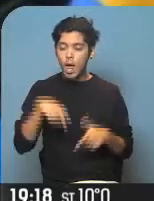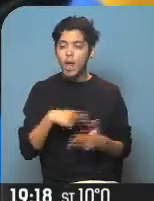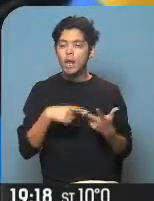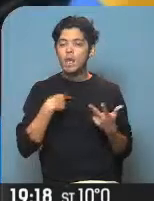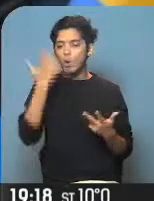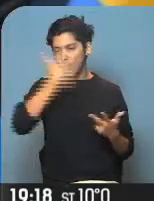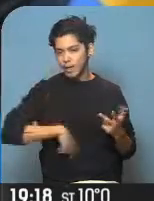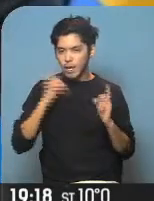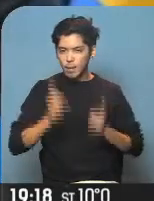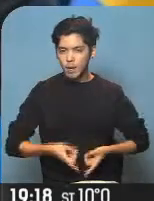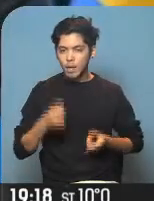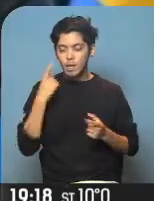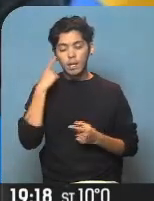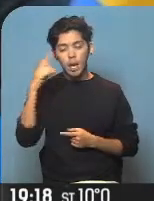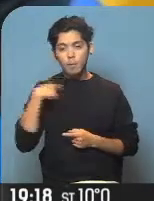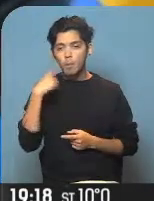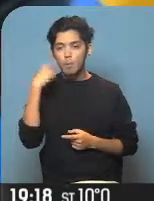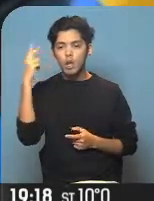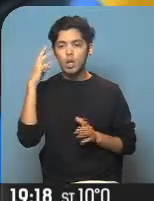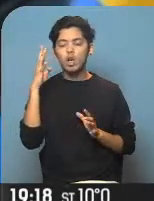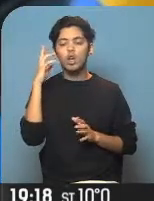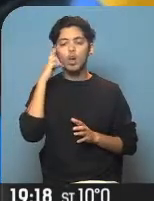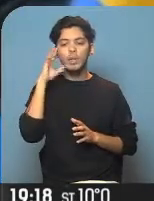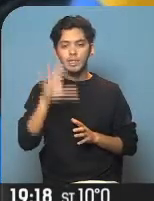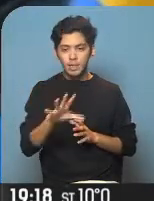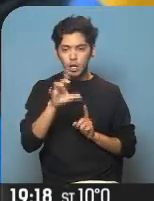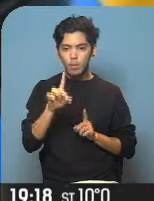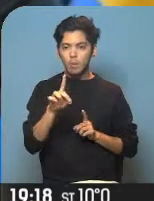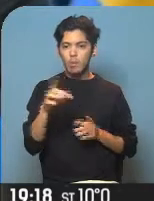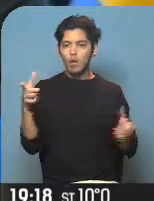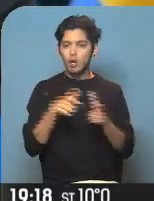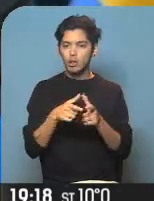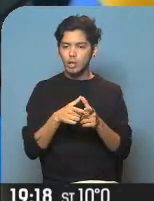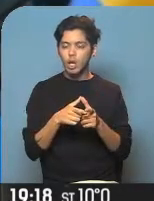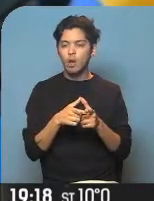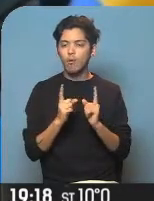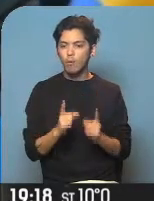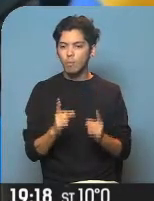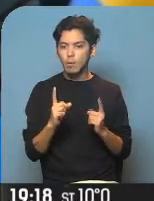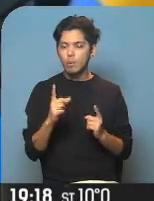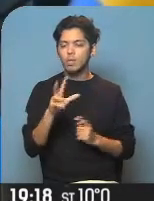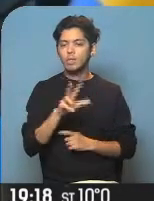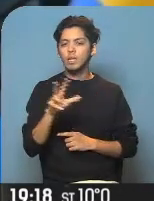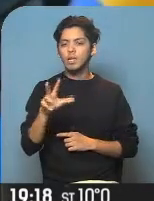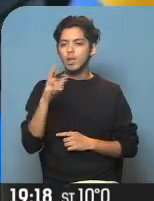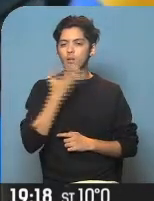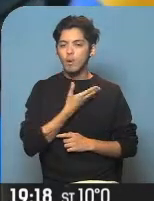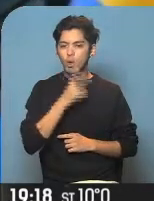que la resolución 1095 del Consejo Permanente del 23 de febrero del